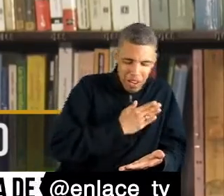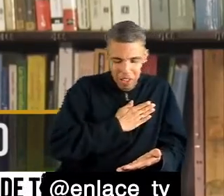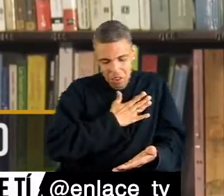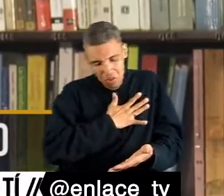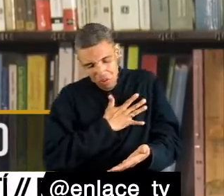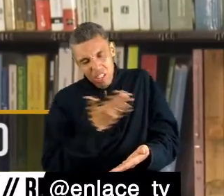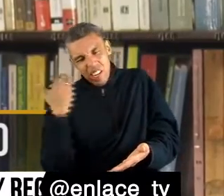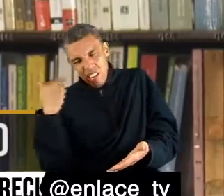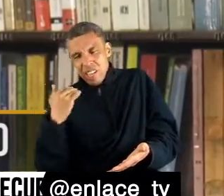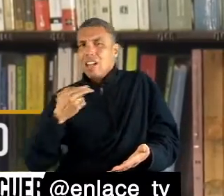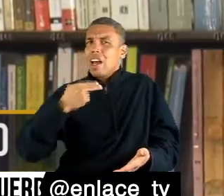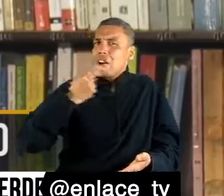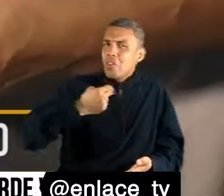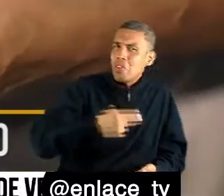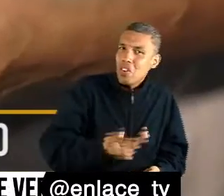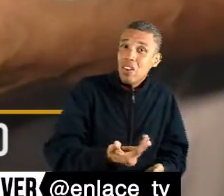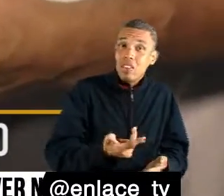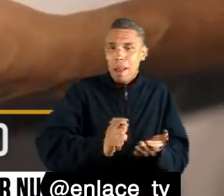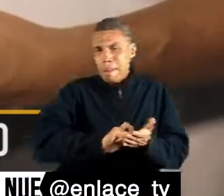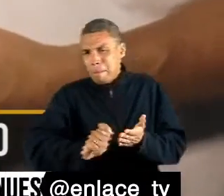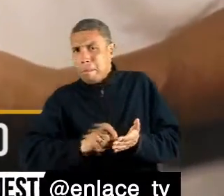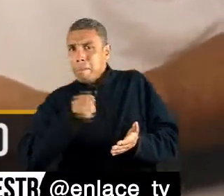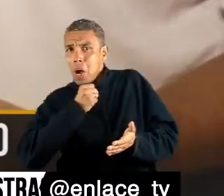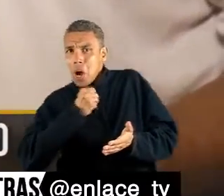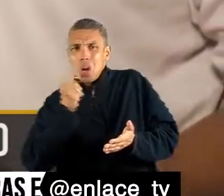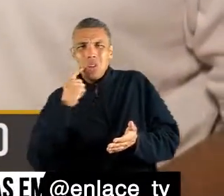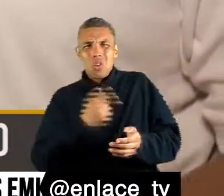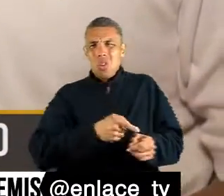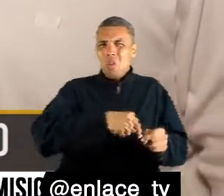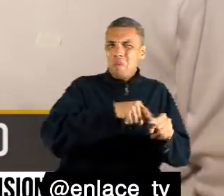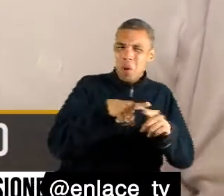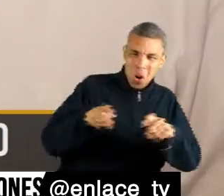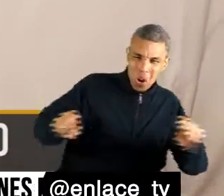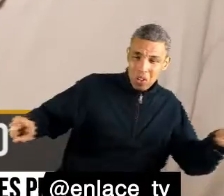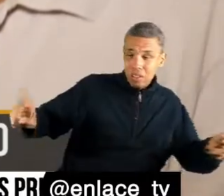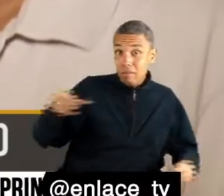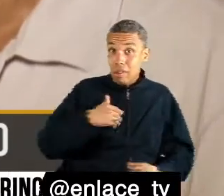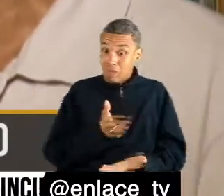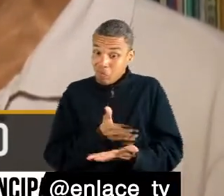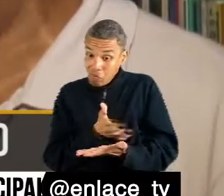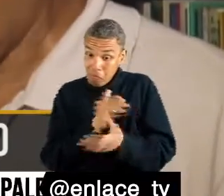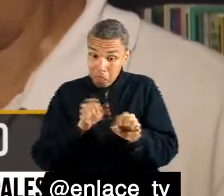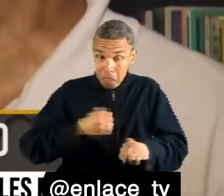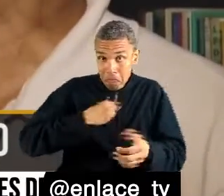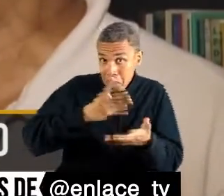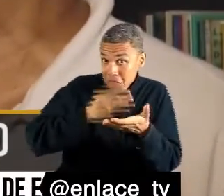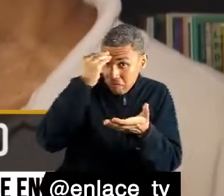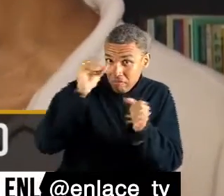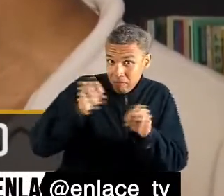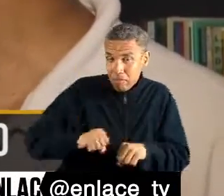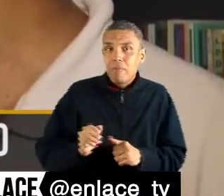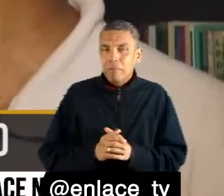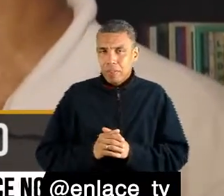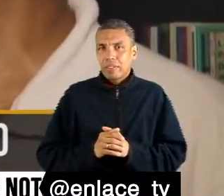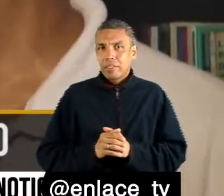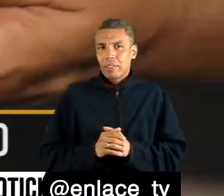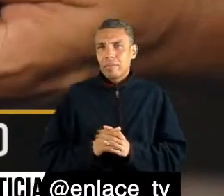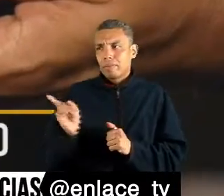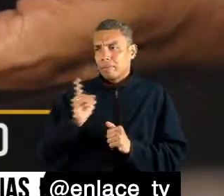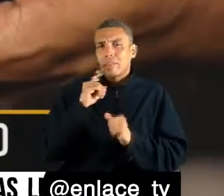novelística, cuentística como periodística. El licenciado Navarro destaca el interés universal de mantener vigente la obra del premio Nobel nacido en Aracataca con